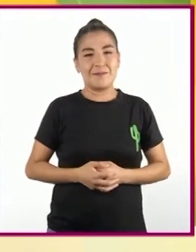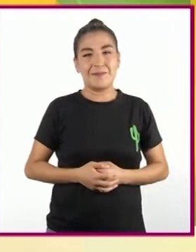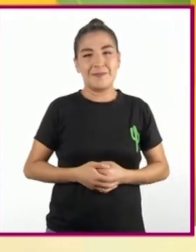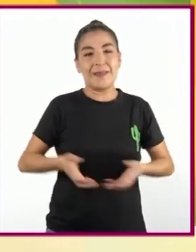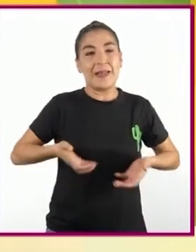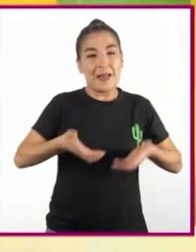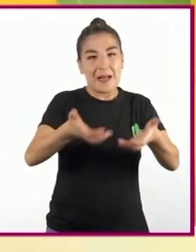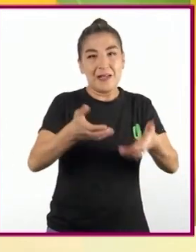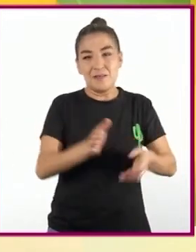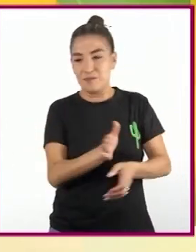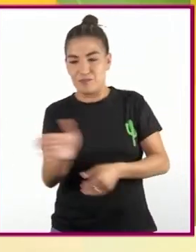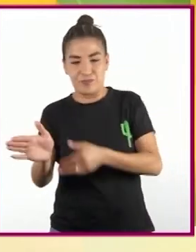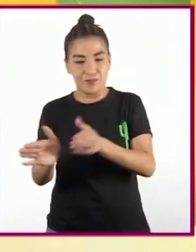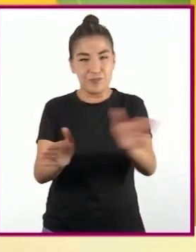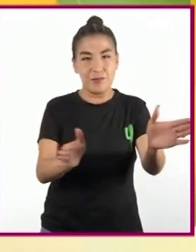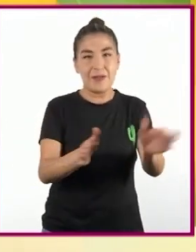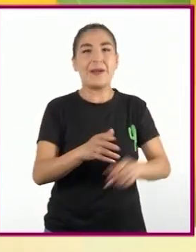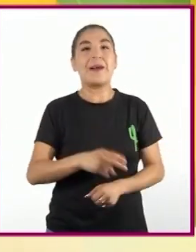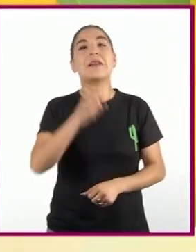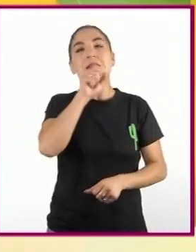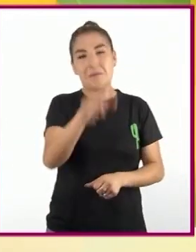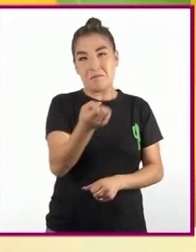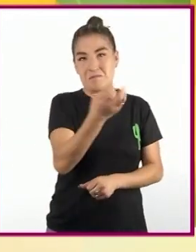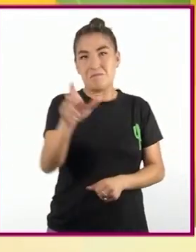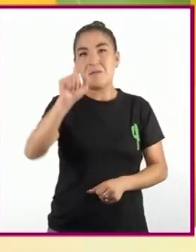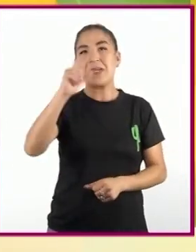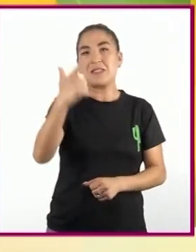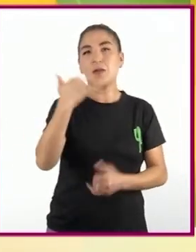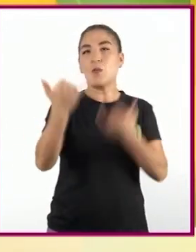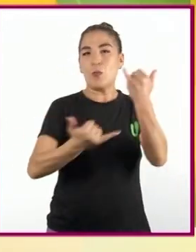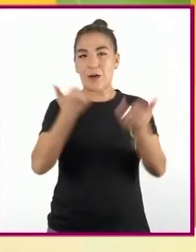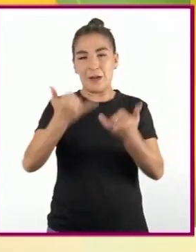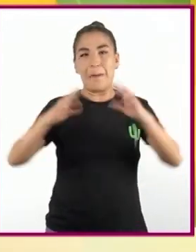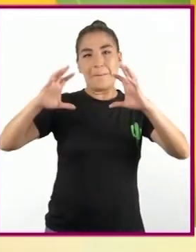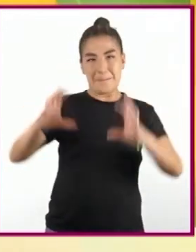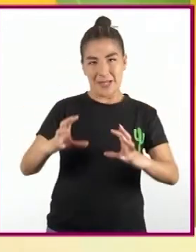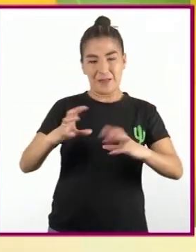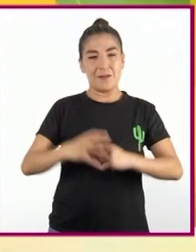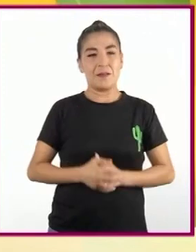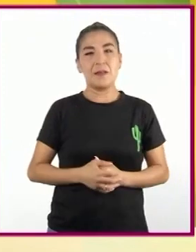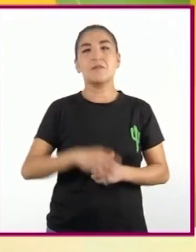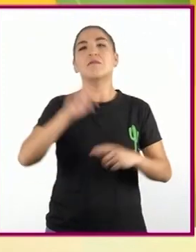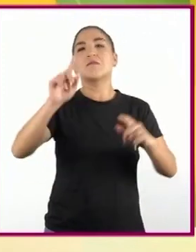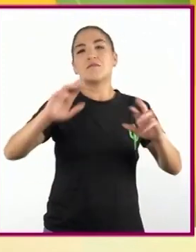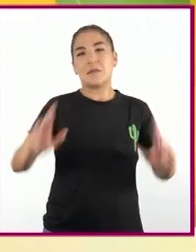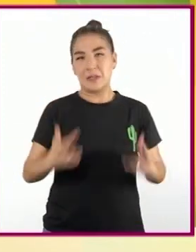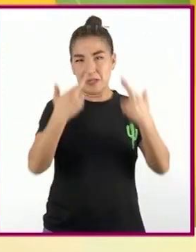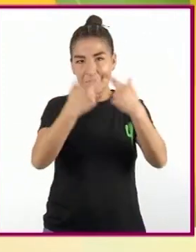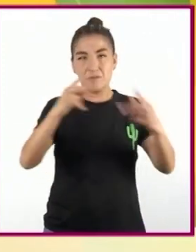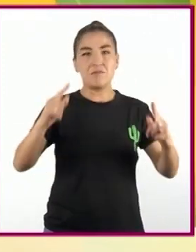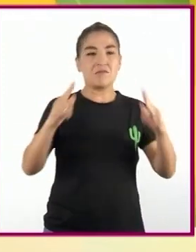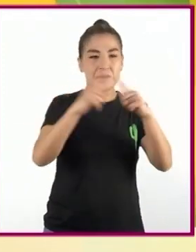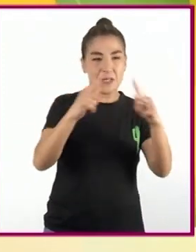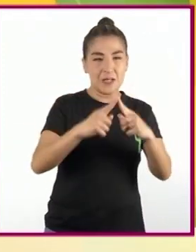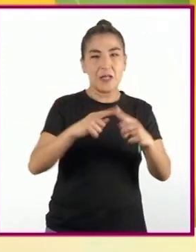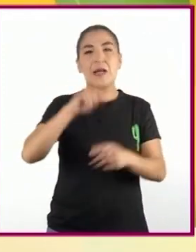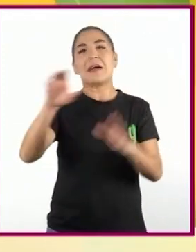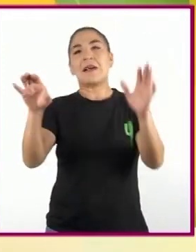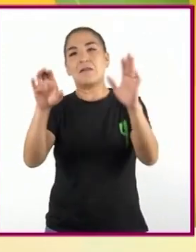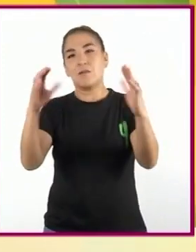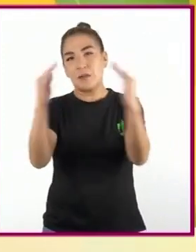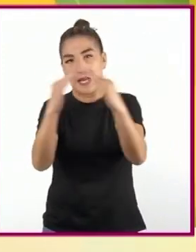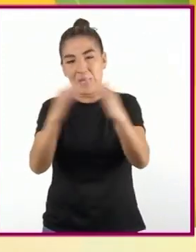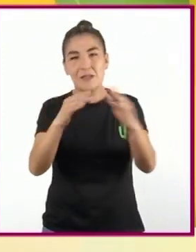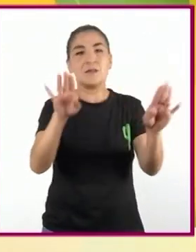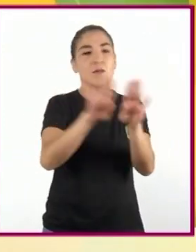calles, 27 juegos de pelota, templos, plazas y unidades habitacionales construidas